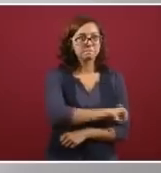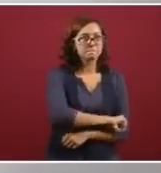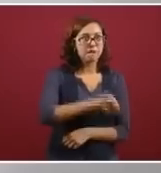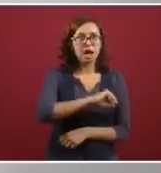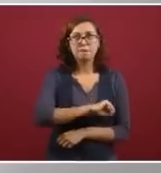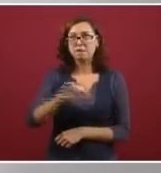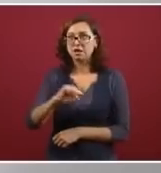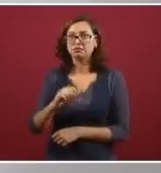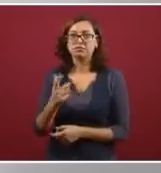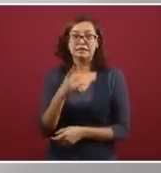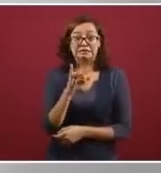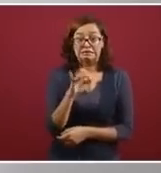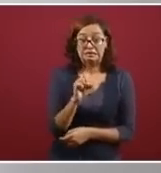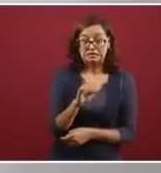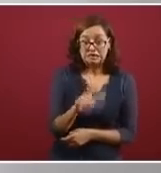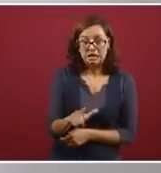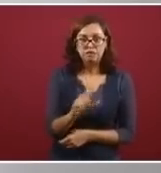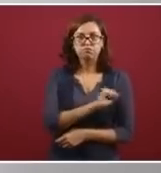de diésel,